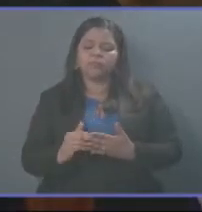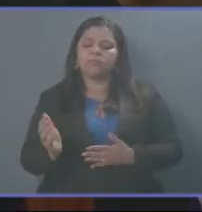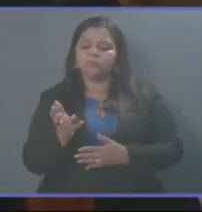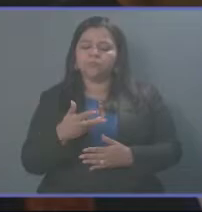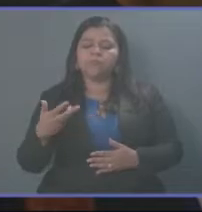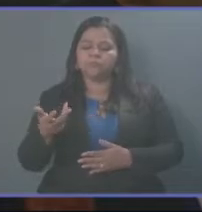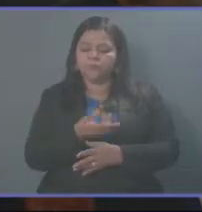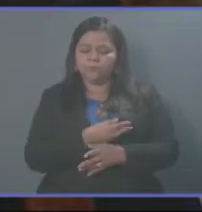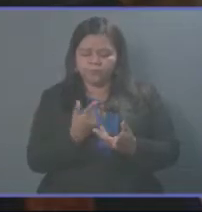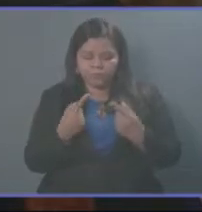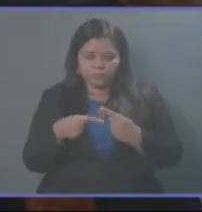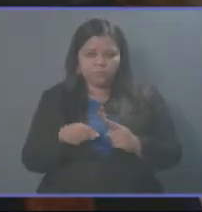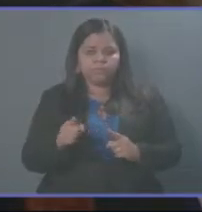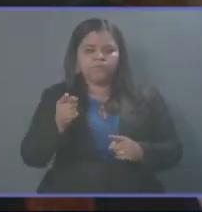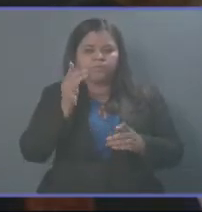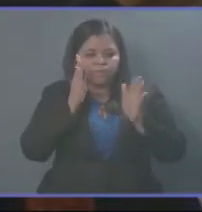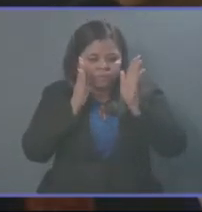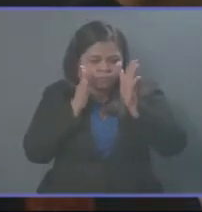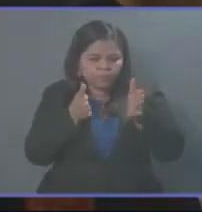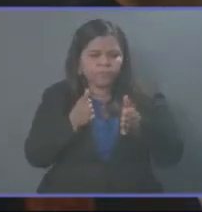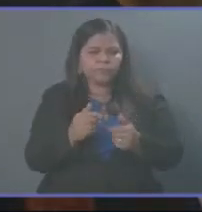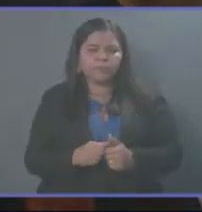nosotros nos mantendremos atentos.